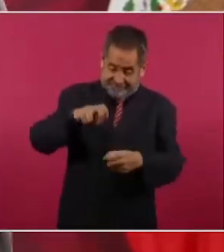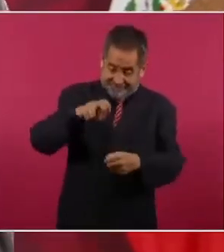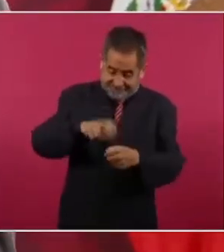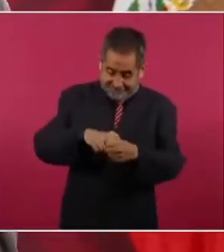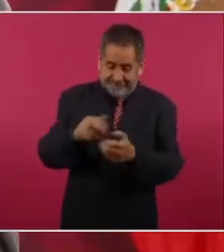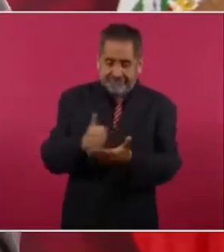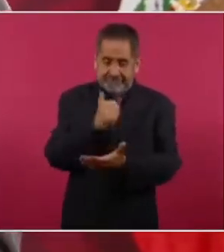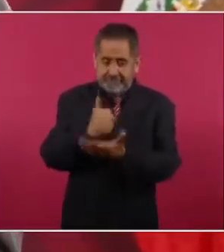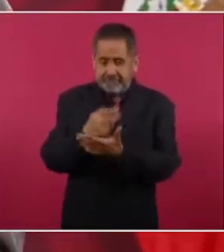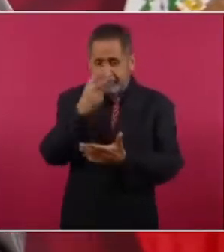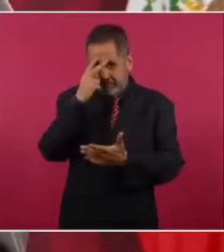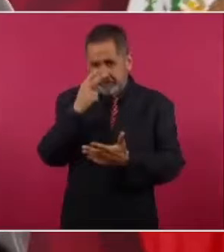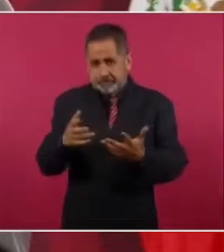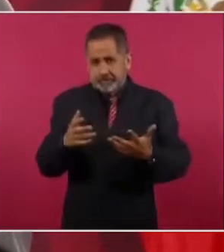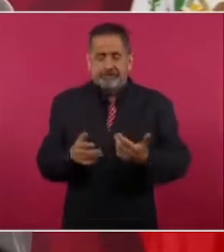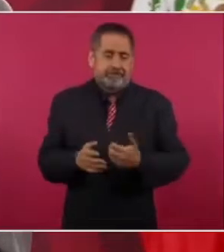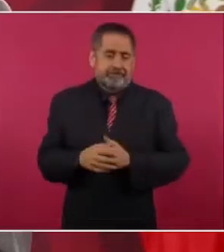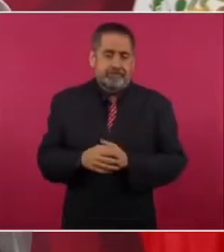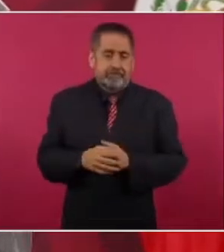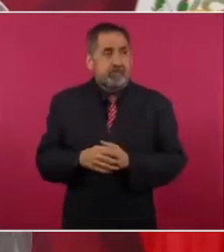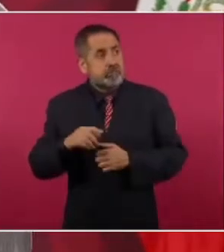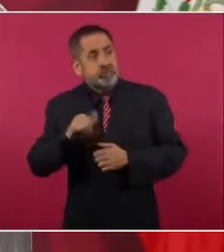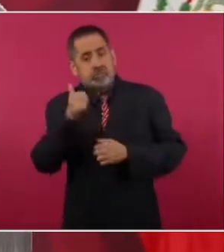Esto no sucede en el resto del país.